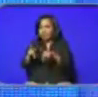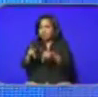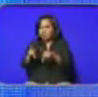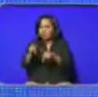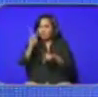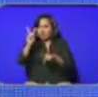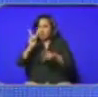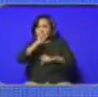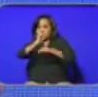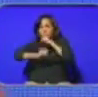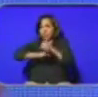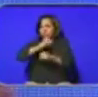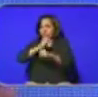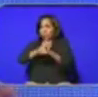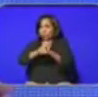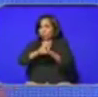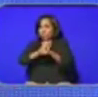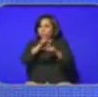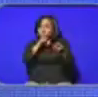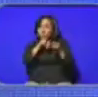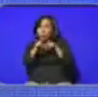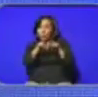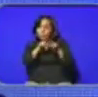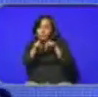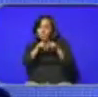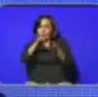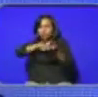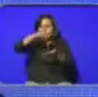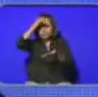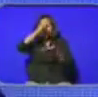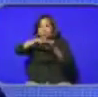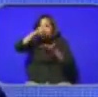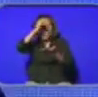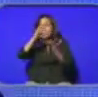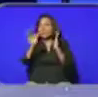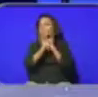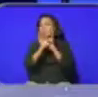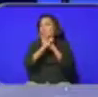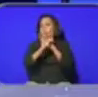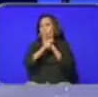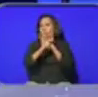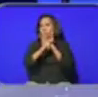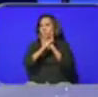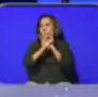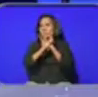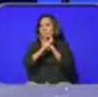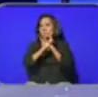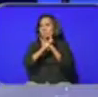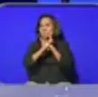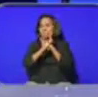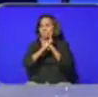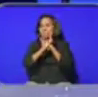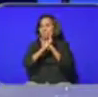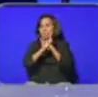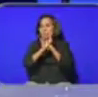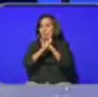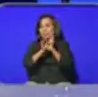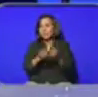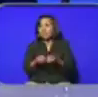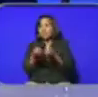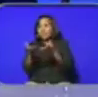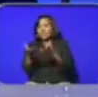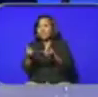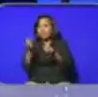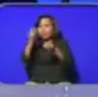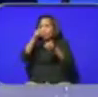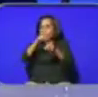2 años en competencias técnicas acordadas con los empleadores de este país, acordadas